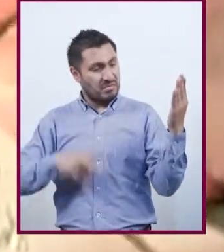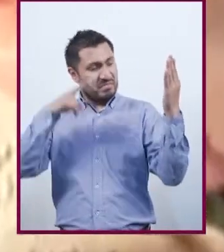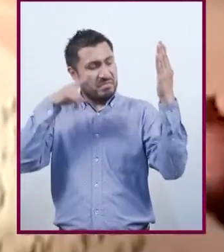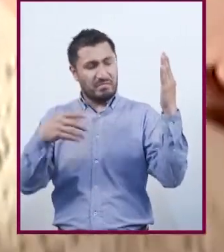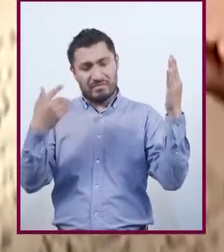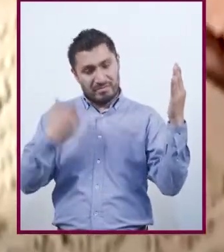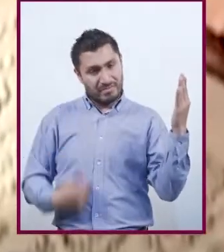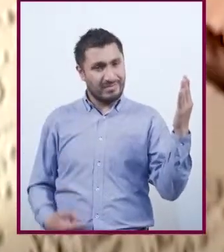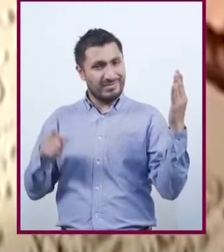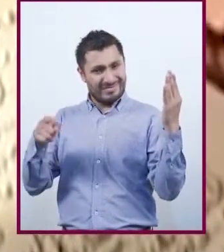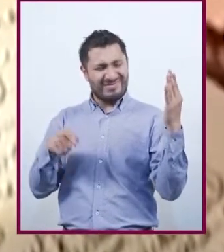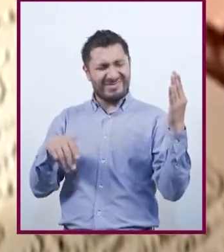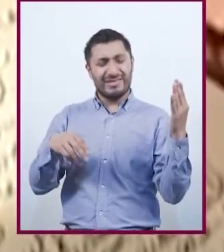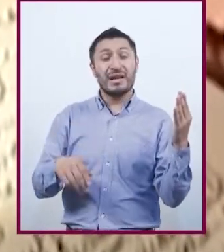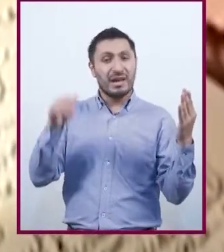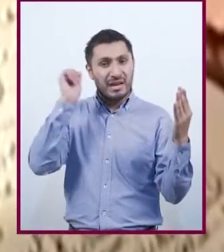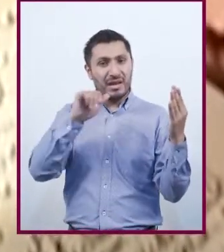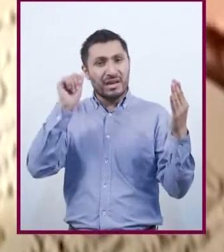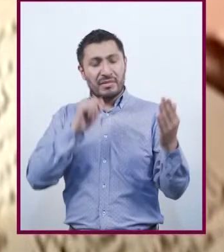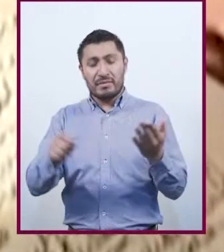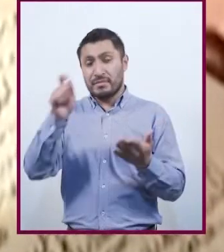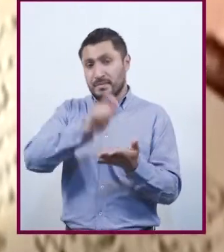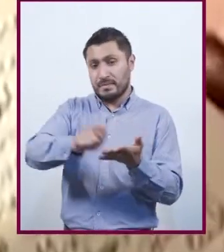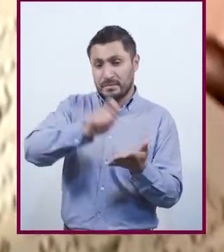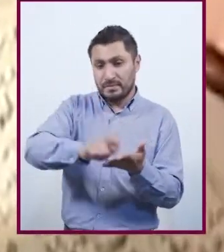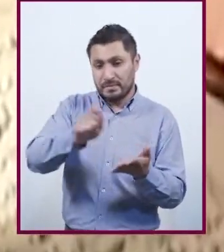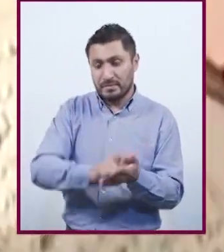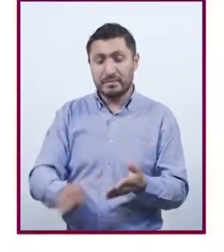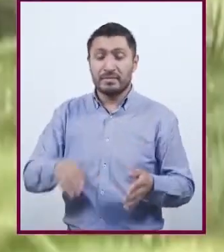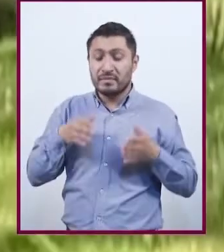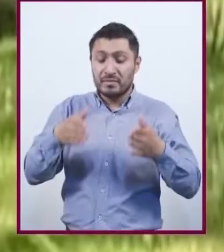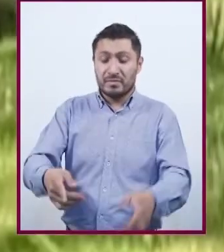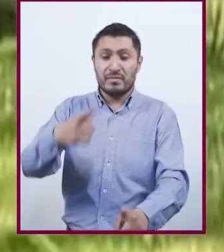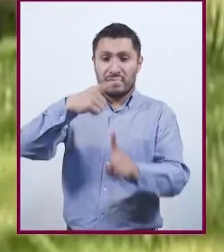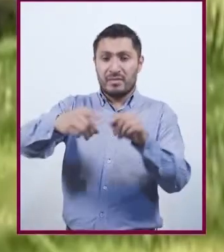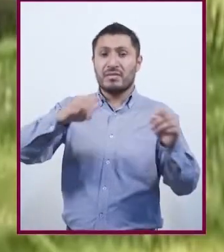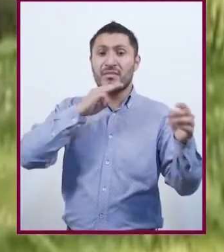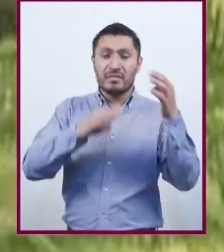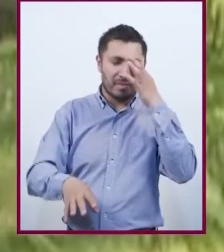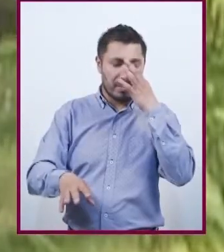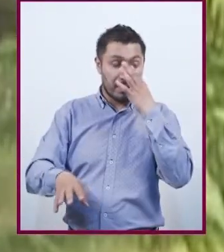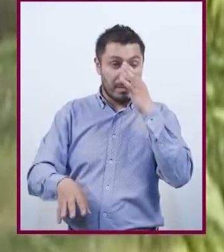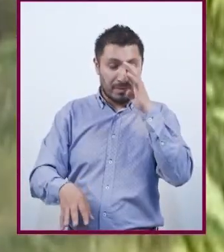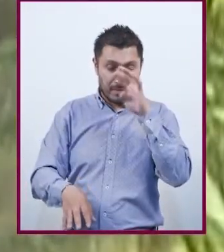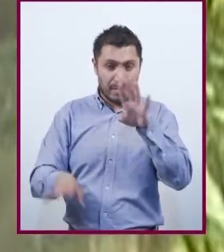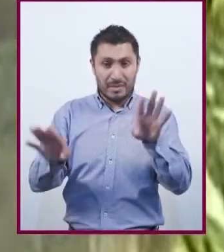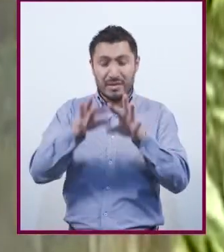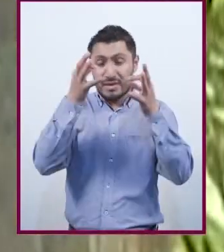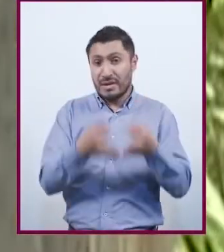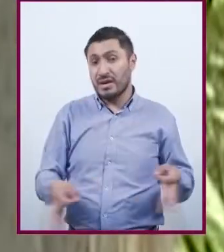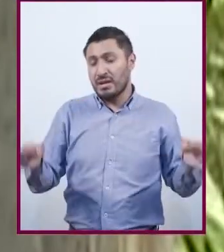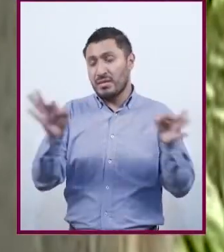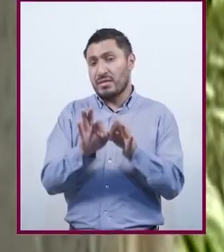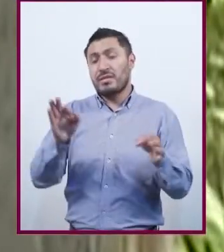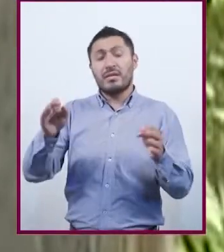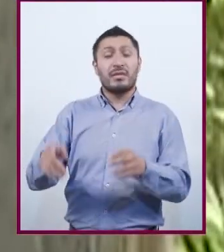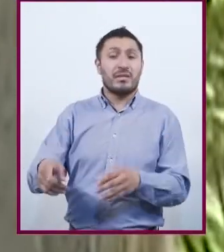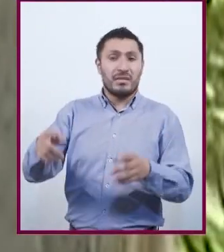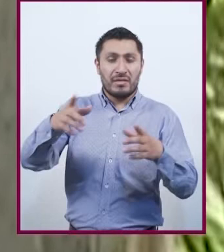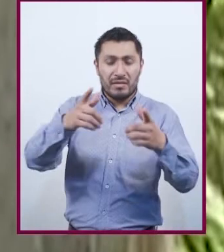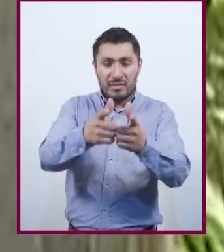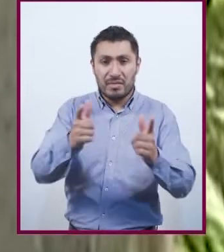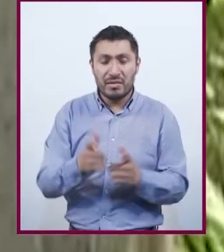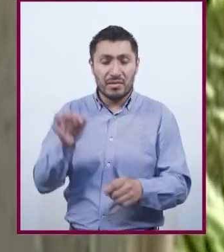espejo donde siempre se contempló la joven, que frecuentemente acudía a escribir a la tumba materna. Todo un personaje central